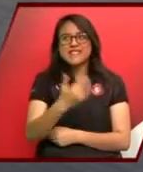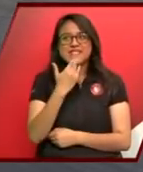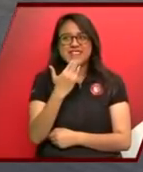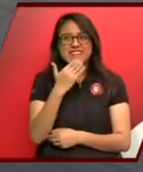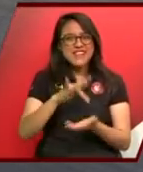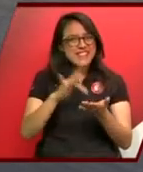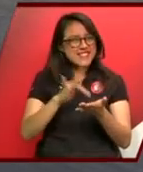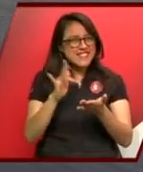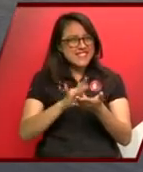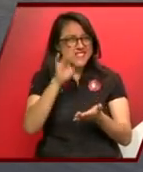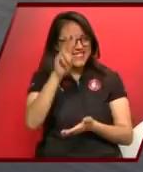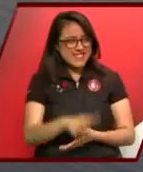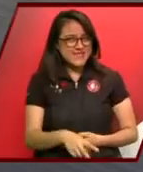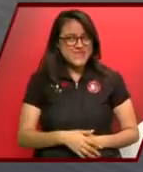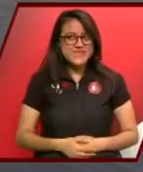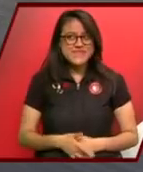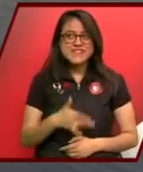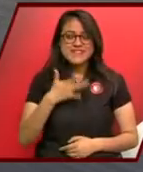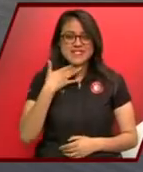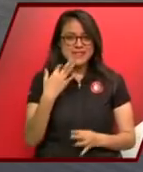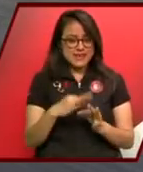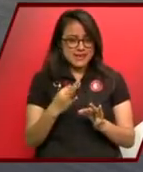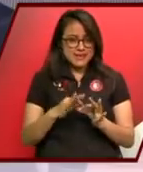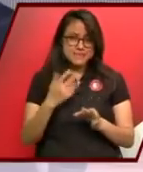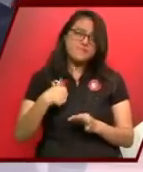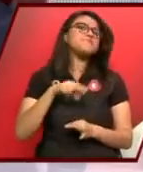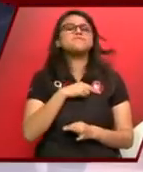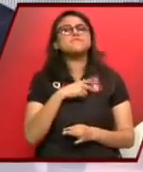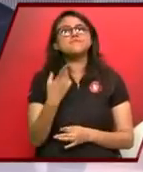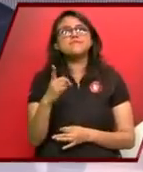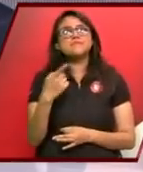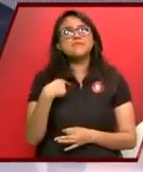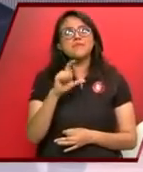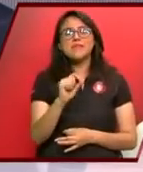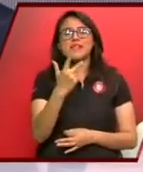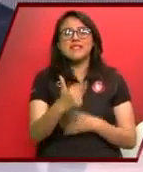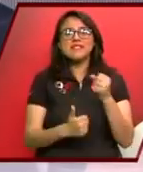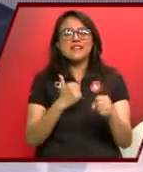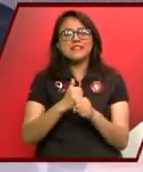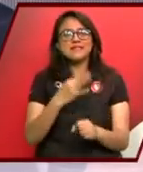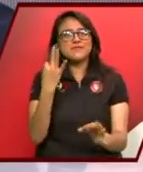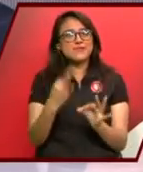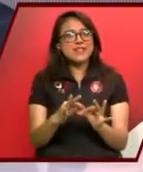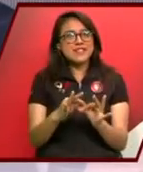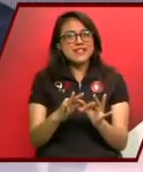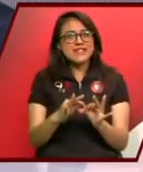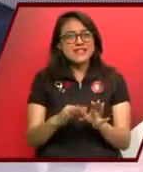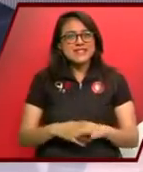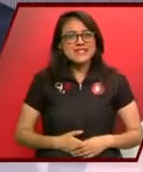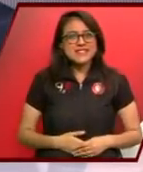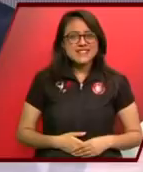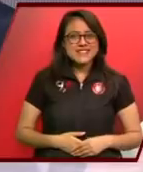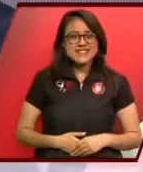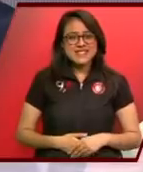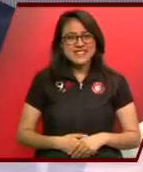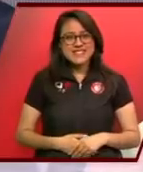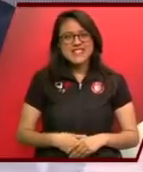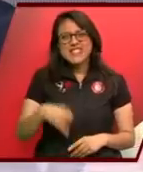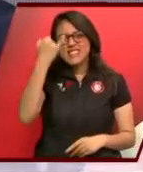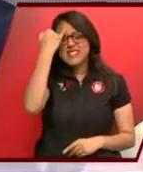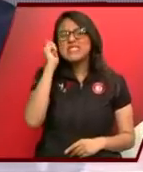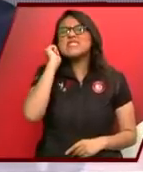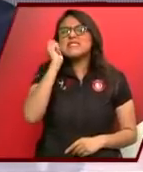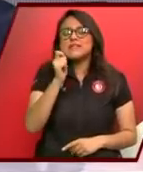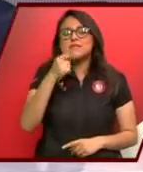agradezco. Es un compromiso que tenemos, en diciembre cumplimos 28 años del compromiso. La idea